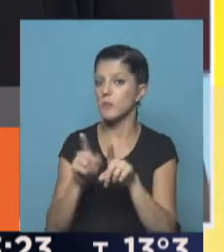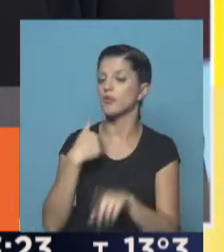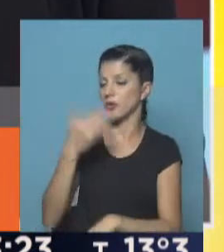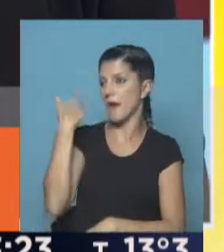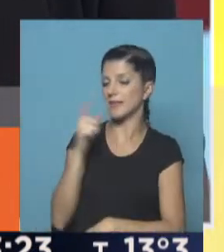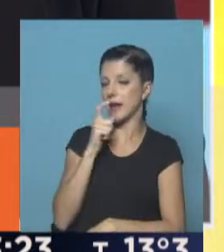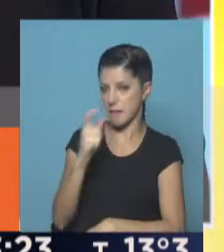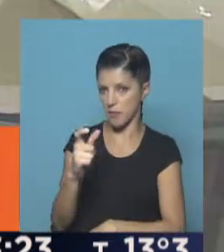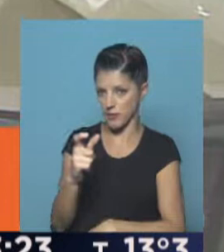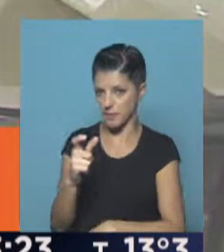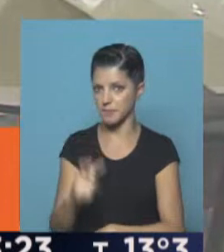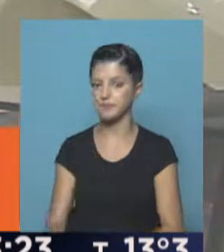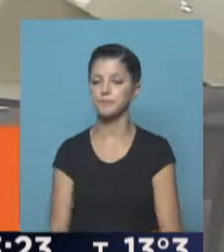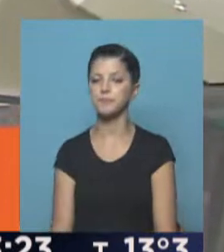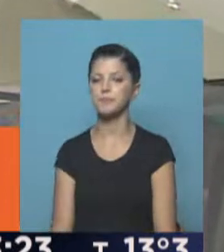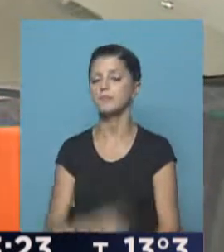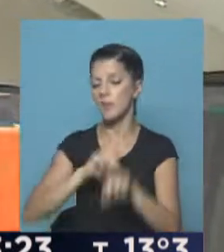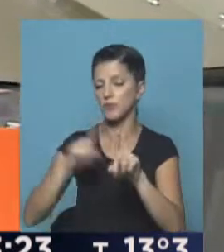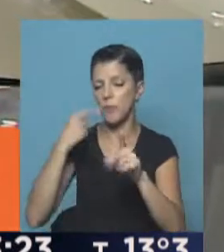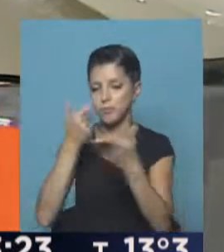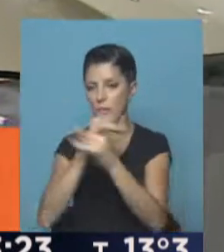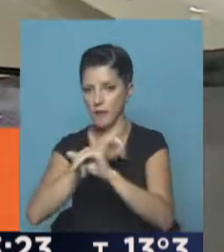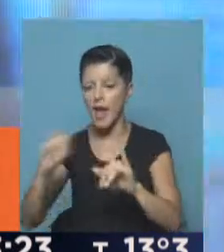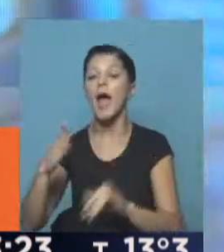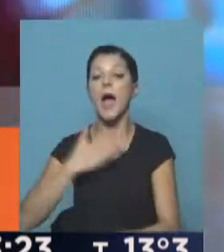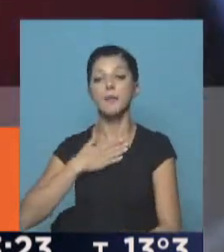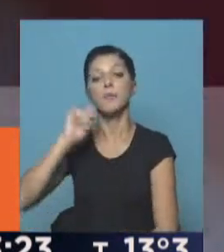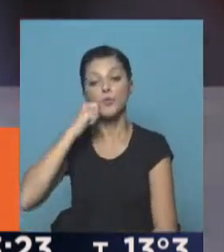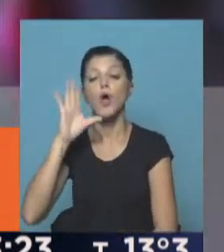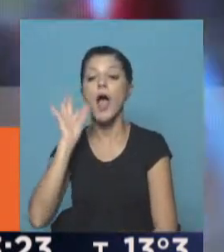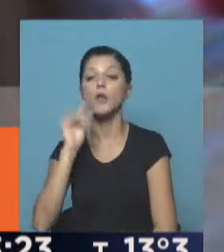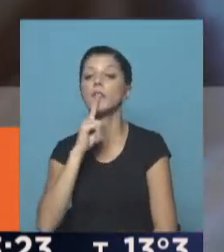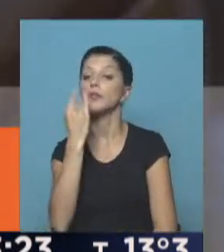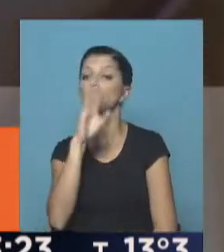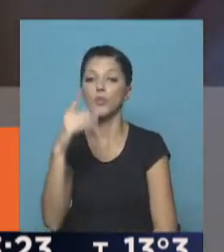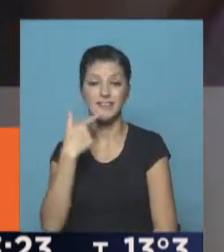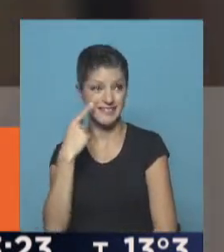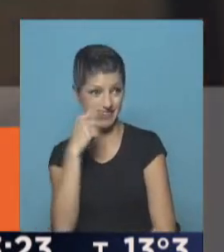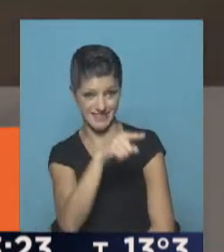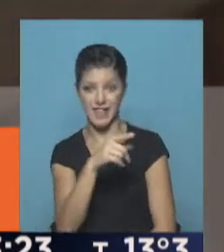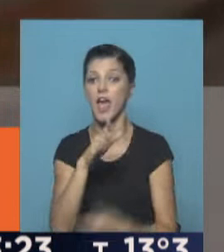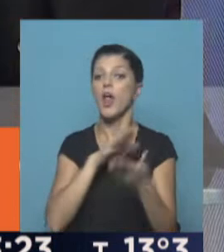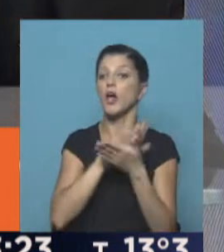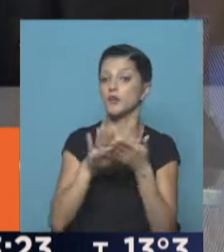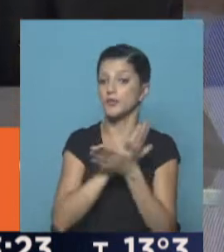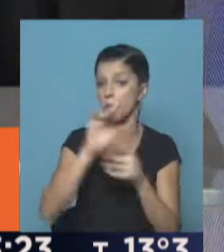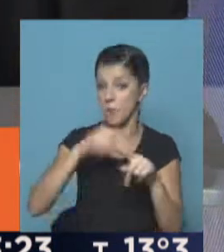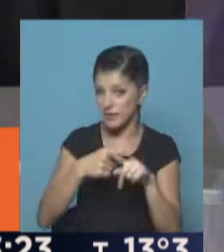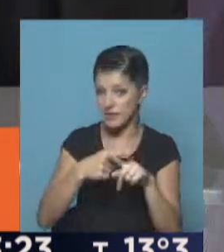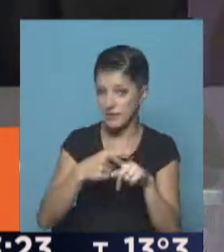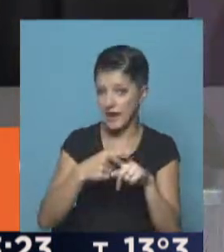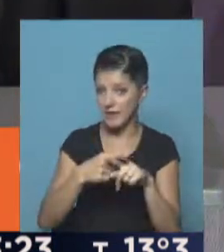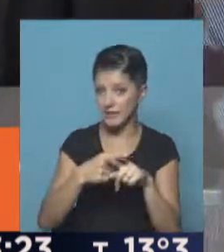responderte fuera del aire. El tema de que... A mí me gustó mucho algo que dijo Mariano Tursi. Lo que no se resuelve políticamente, en